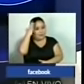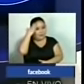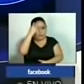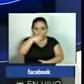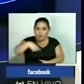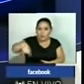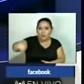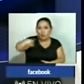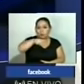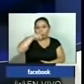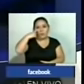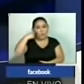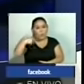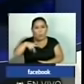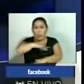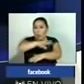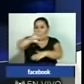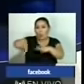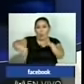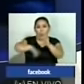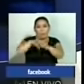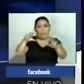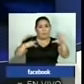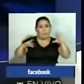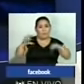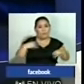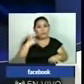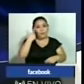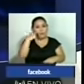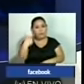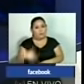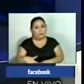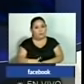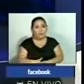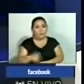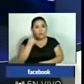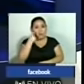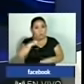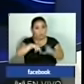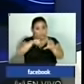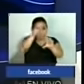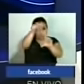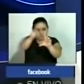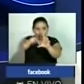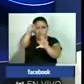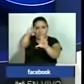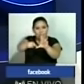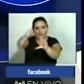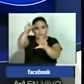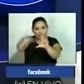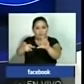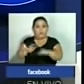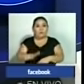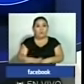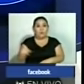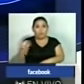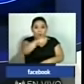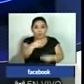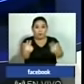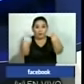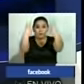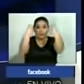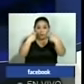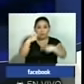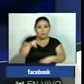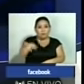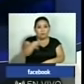todos estamos en riesgo, ¿verdad? Pero ahí teníamos las gráficas, Manuel, y también, y amigos televidentes, y ahora les